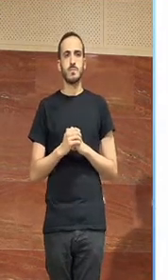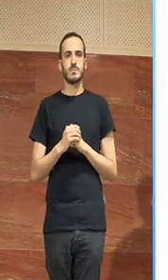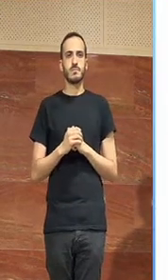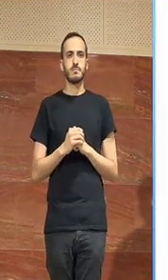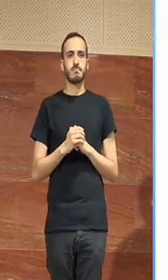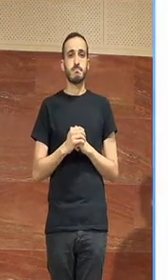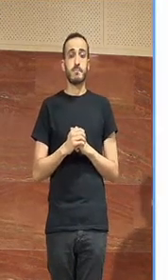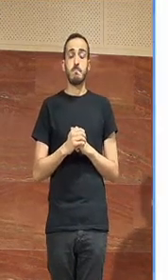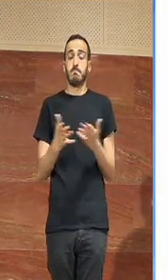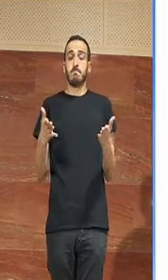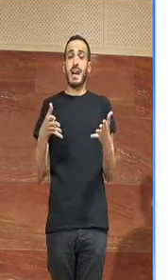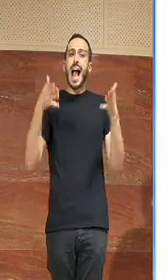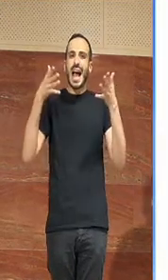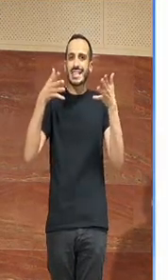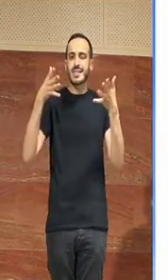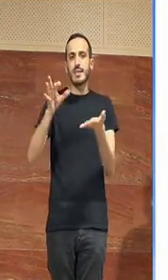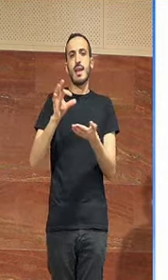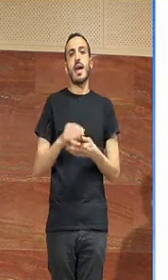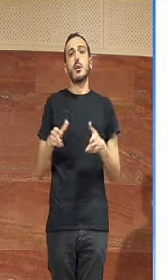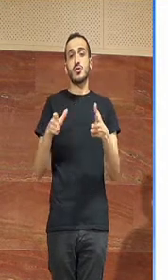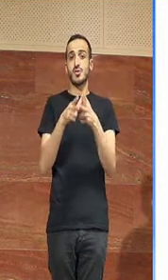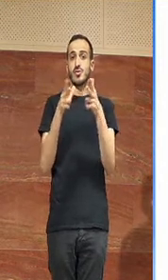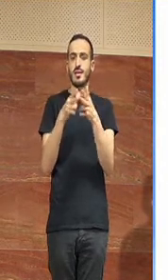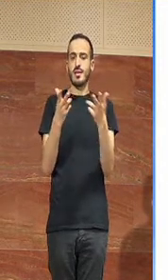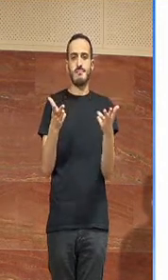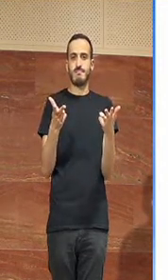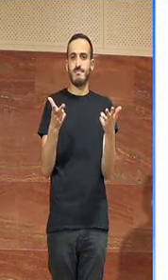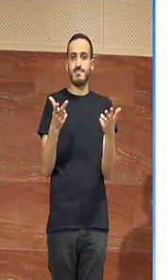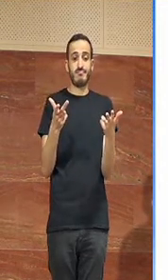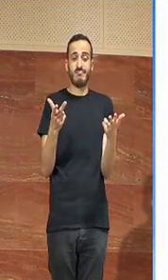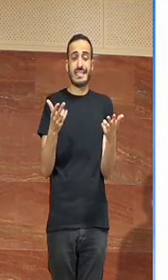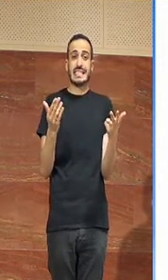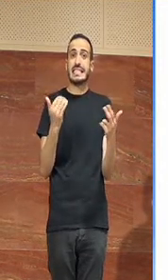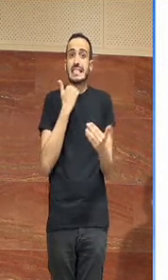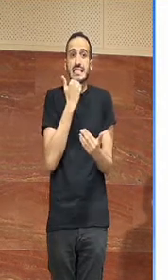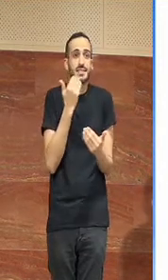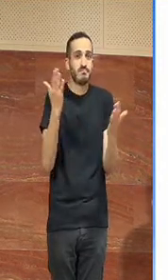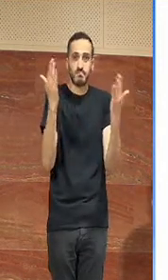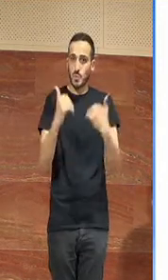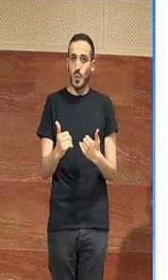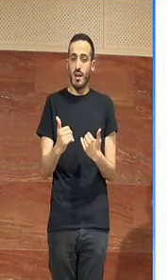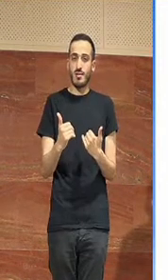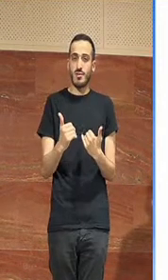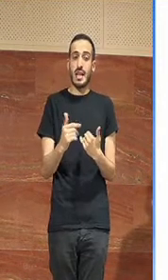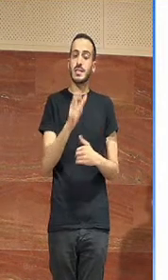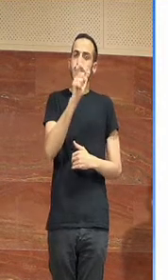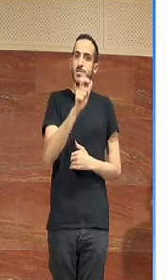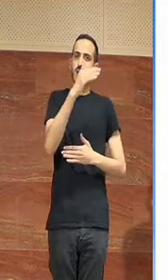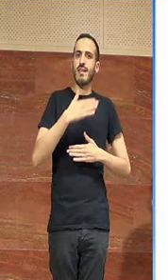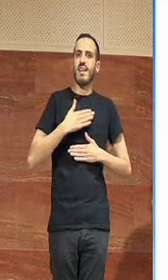La asistencia social es prácticamente inexistente, y las personas que prestan ayuda